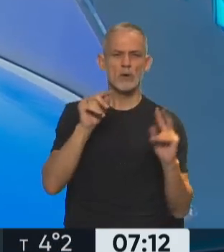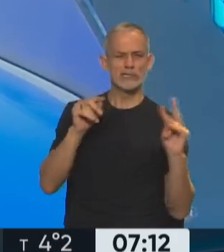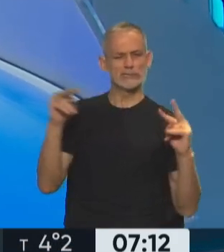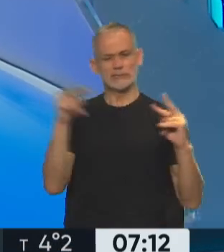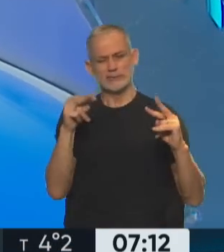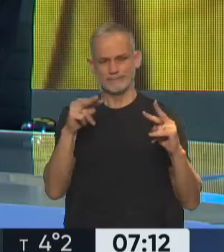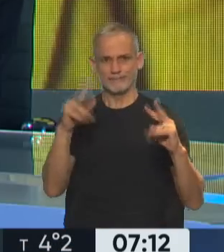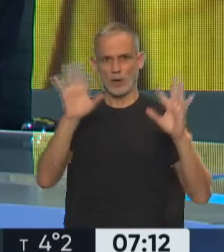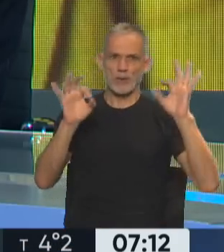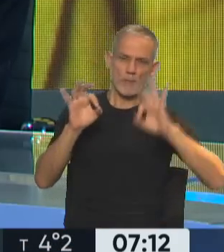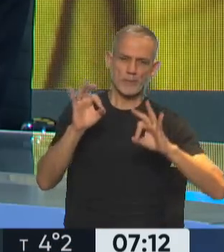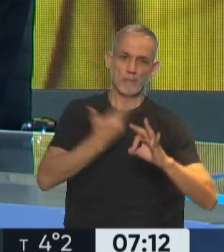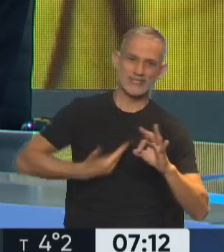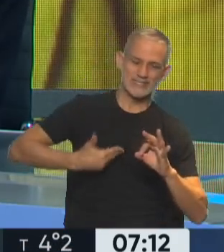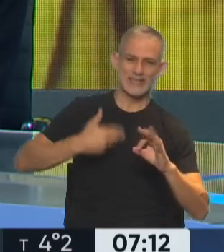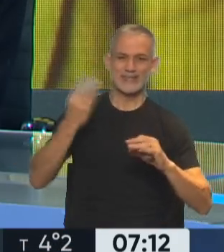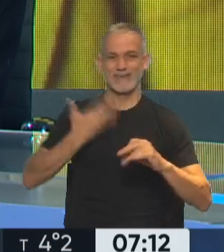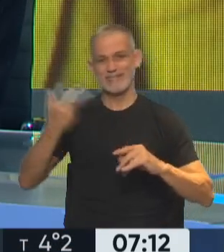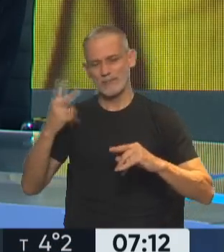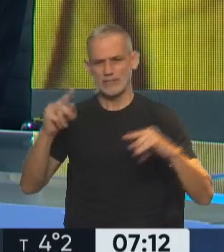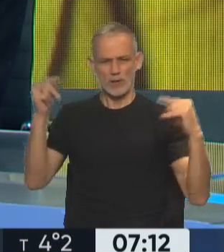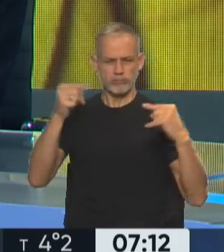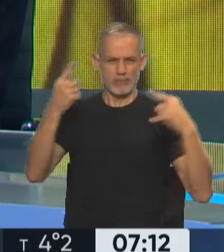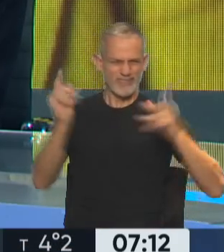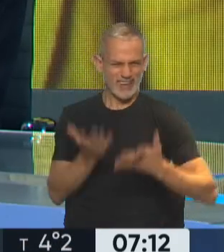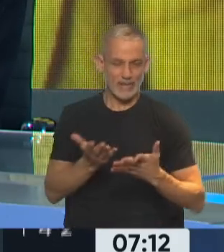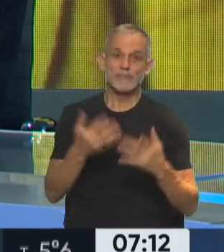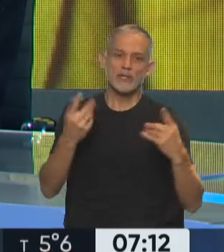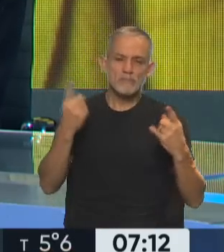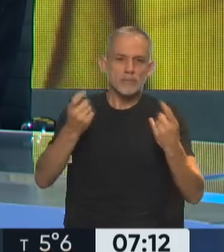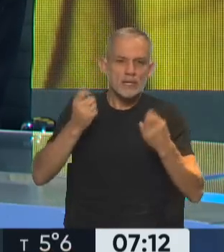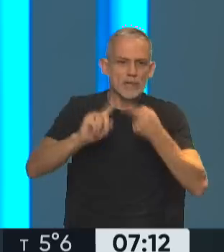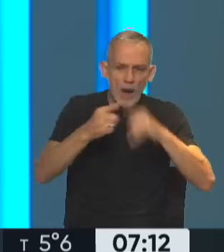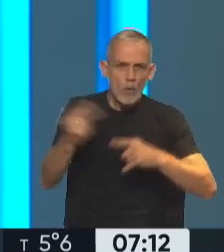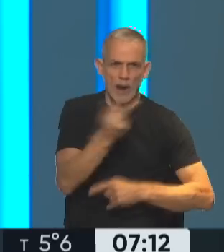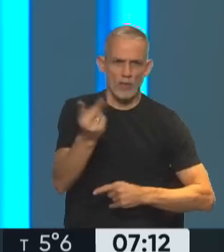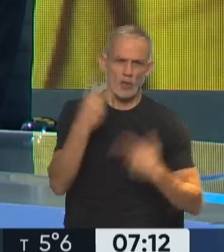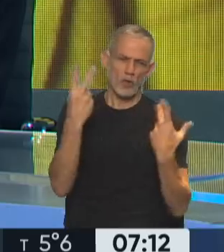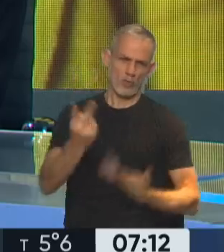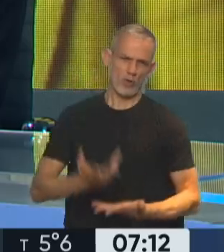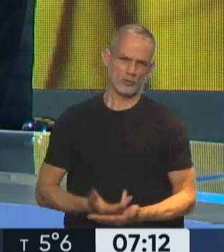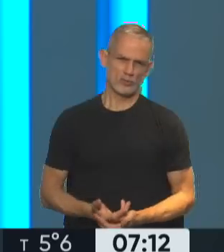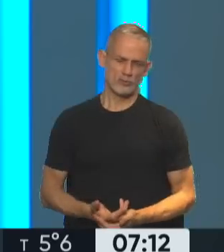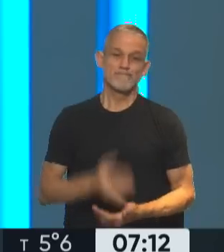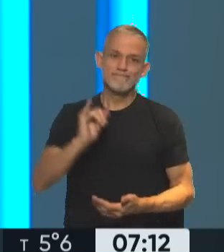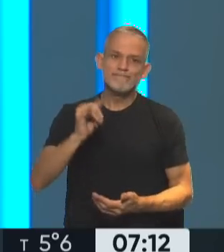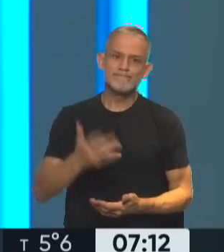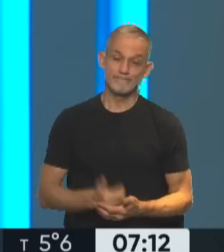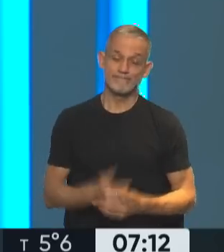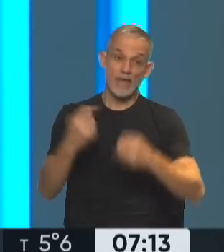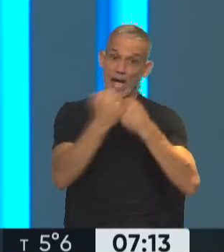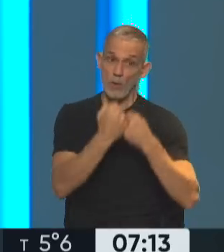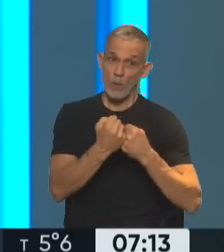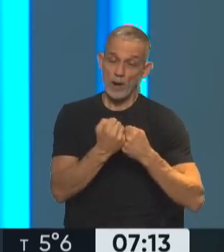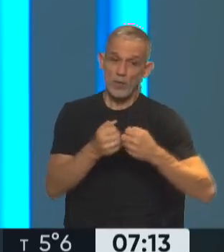bastante enfrentadas, como son las del presidente y la vicepresidenta. Necesita el consenso de ambos y el apoyo político de ambos. Sí, necesita el consenso